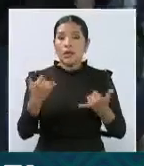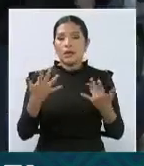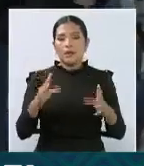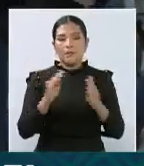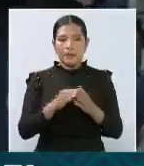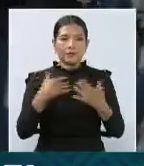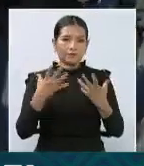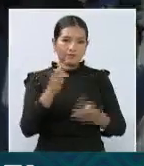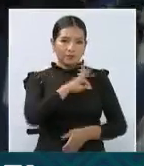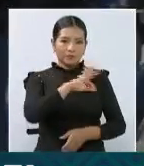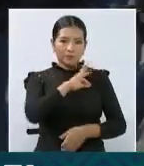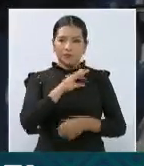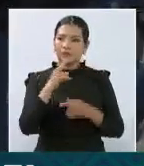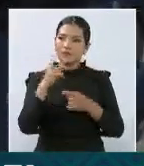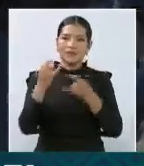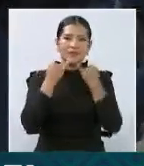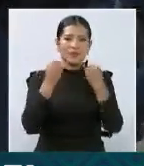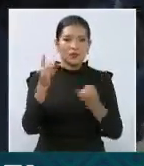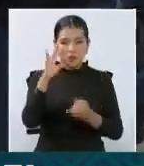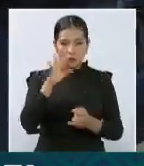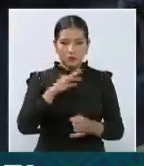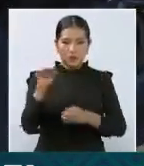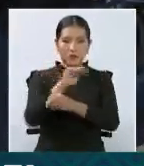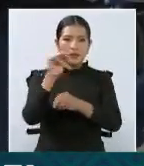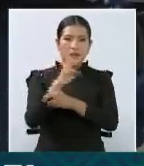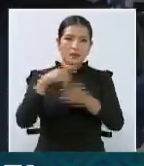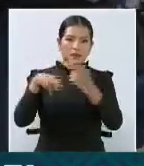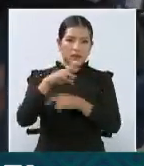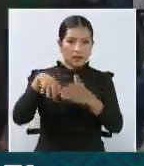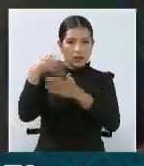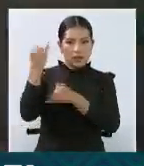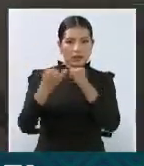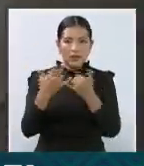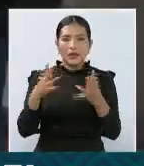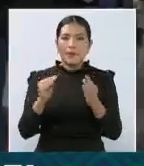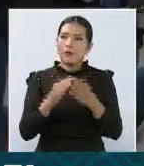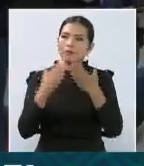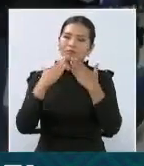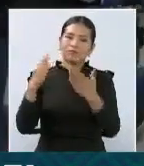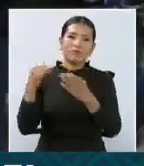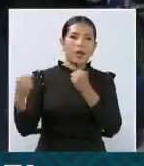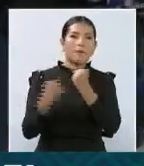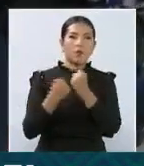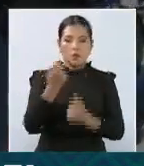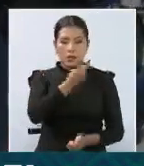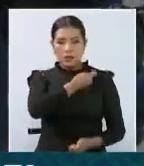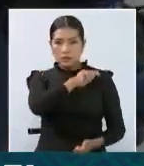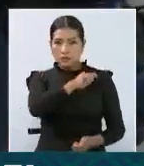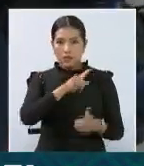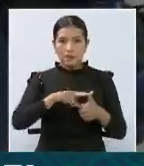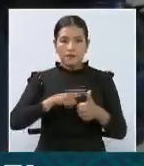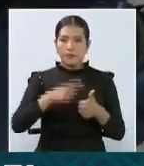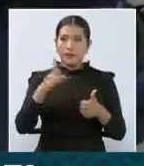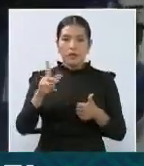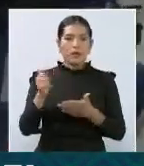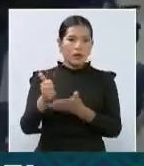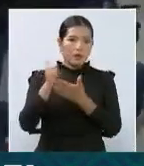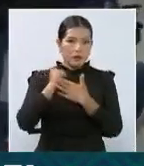comunicó oficialmente nuestro ministro de Relaciones Exteriores, agradecemos el apoyo a Estados hermanos como lo es España en este caso, que nos